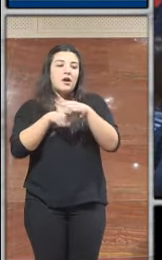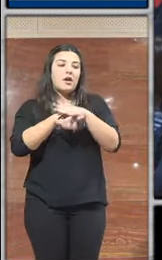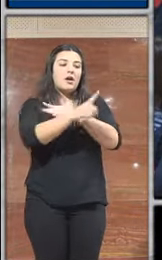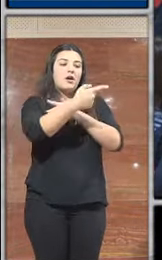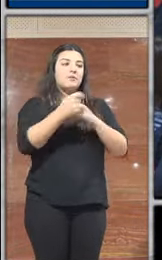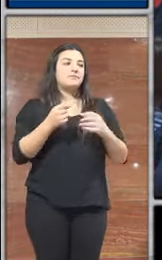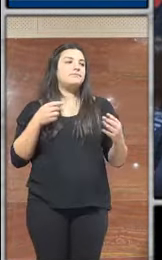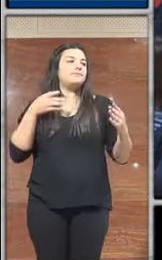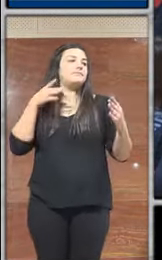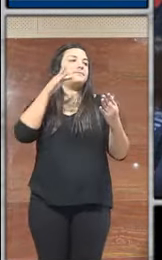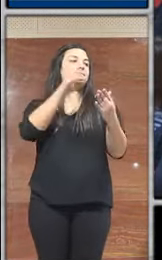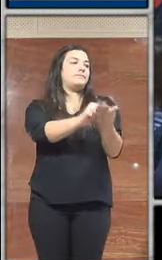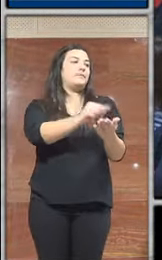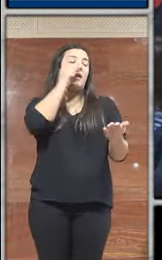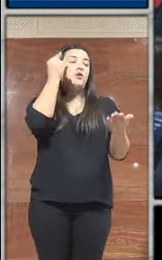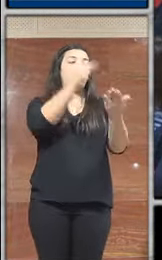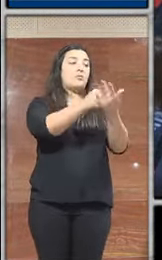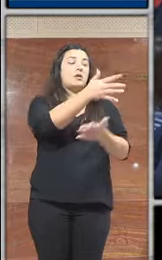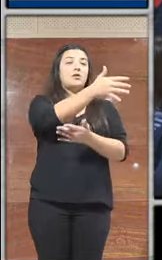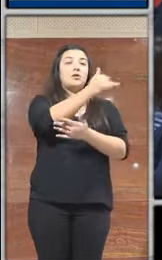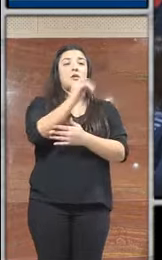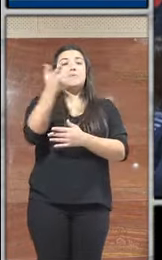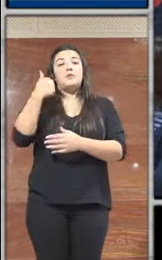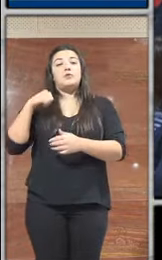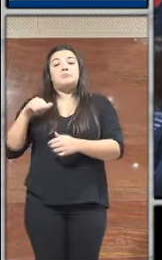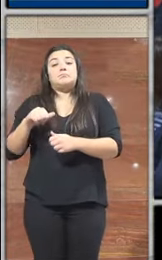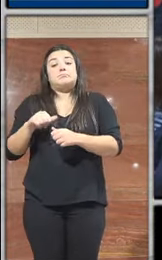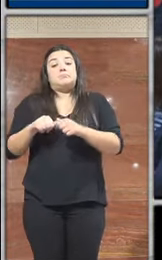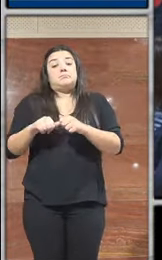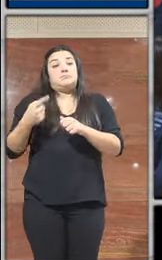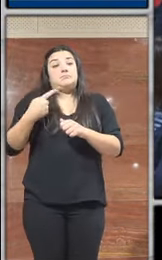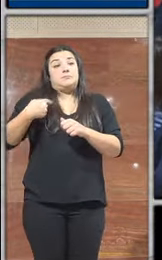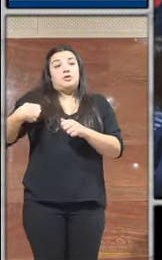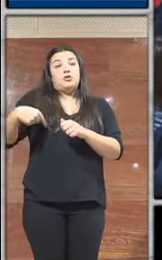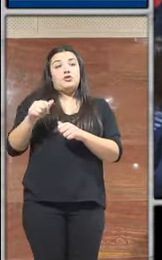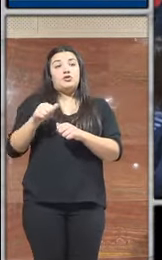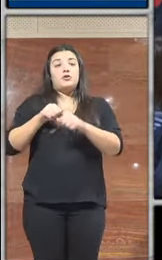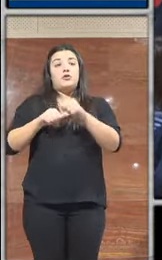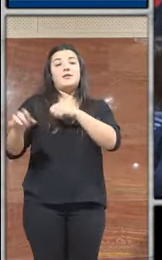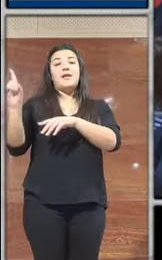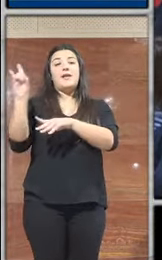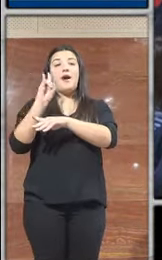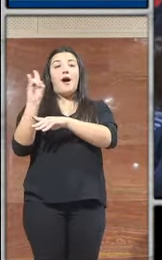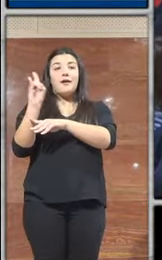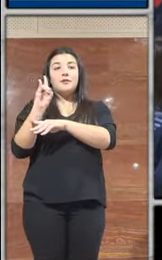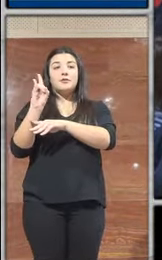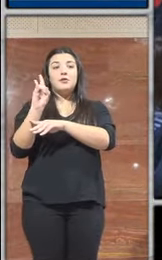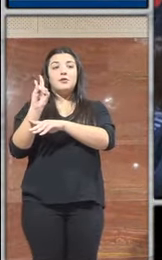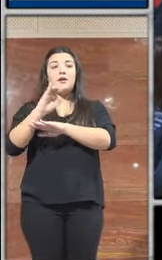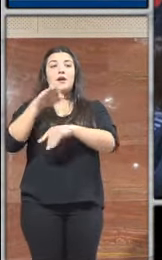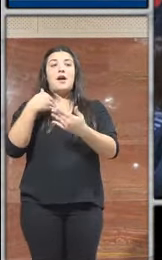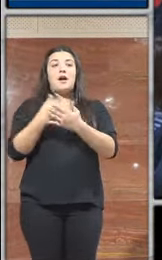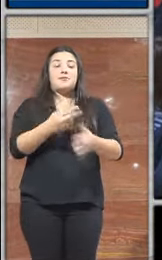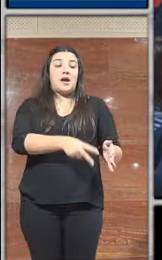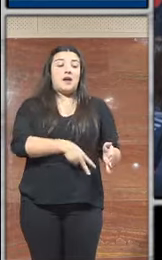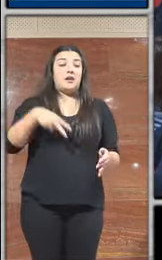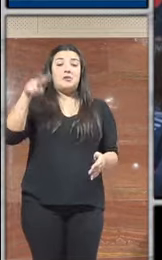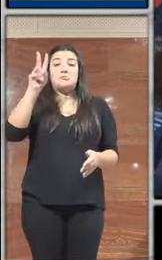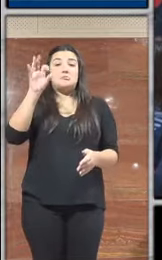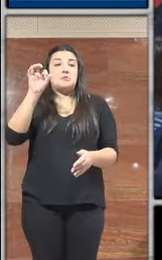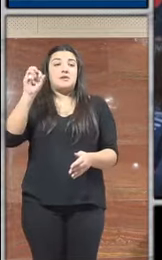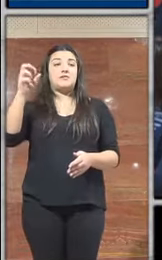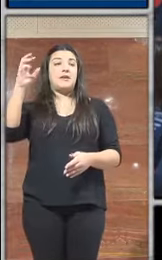tiene... O incluso nosotros mismos estamos empezando a hacerlo de acceder a los dispositivos Android con genéricos USB. O sea, es